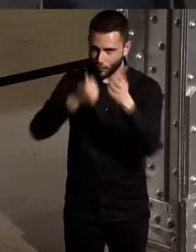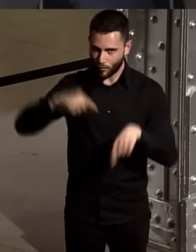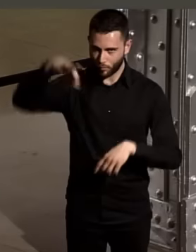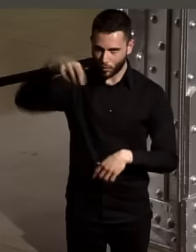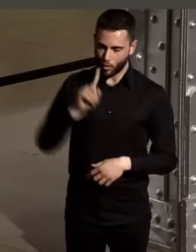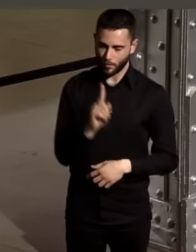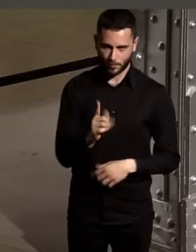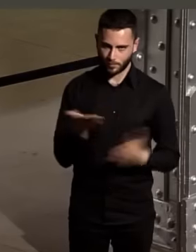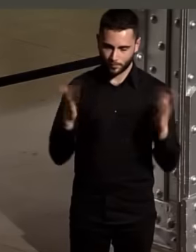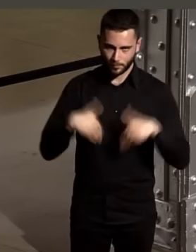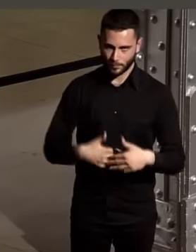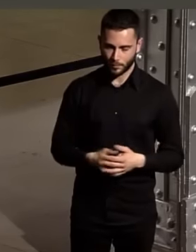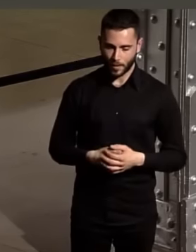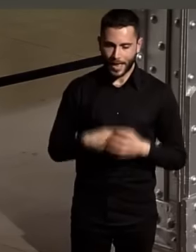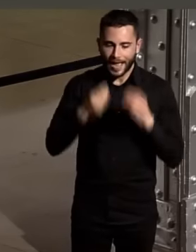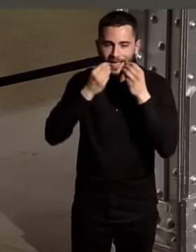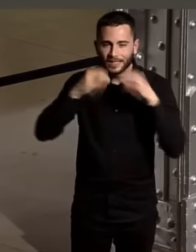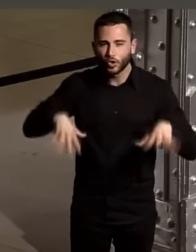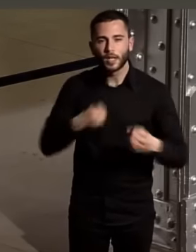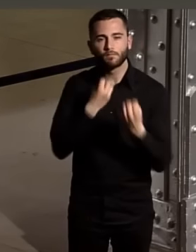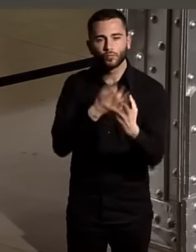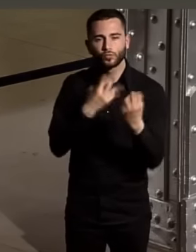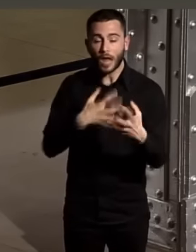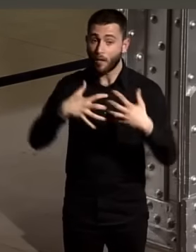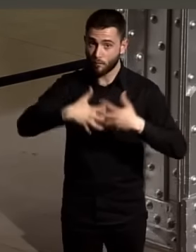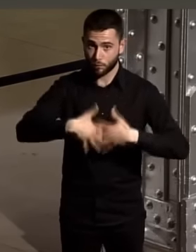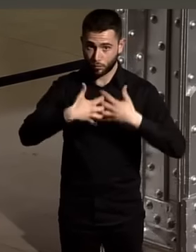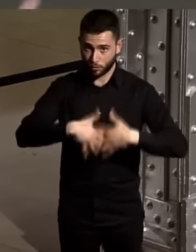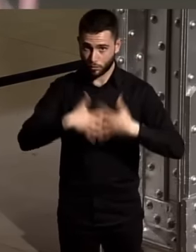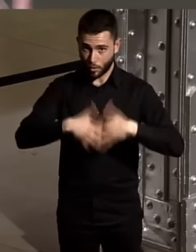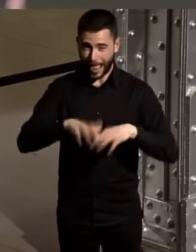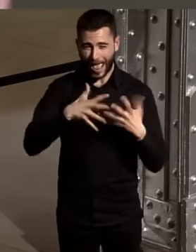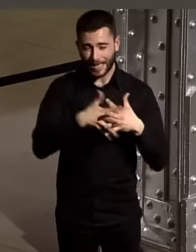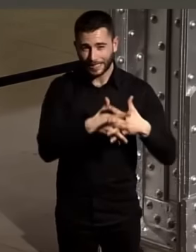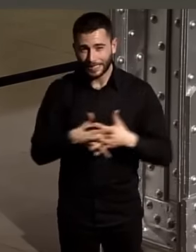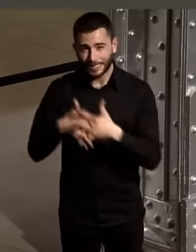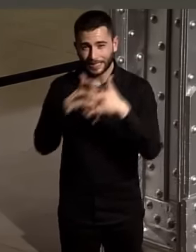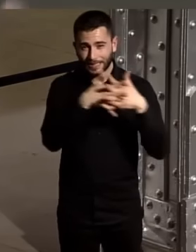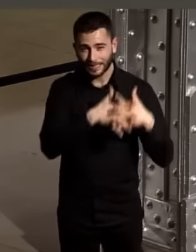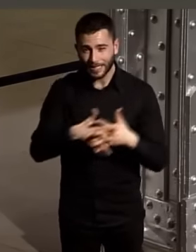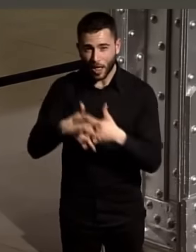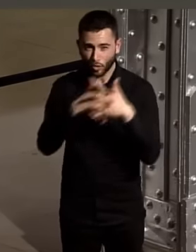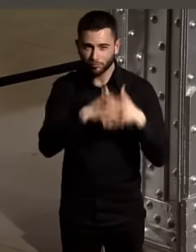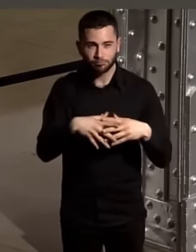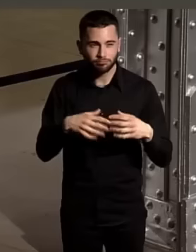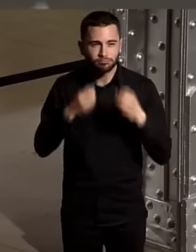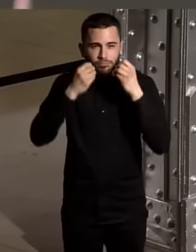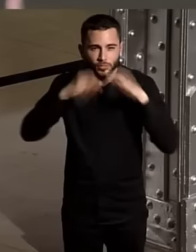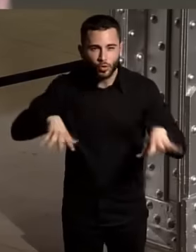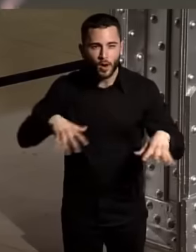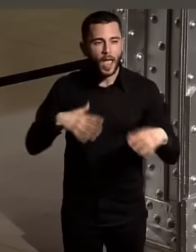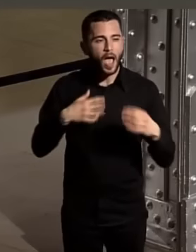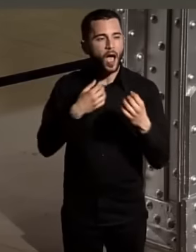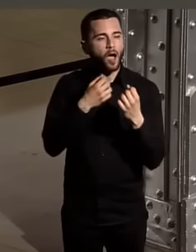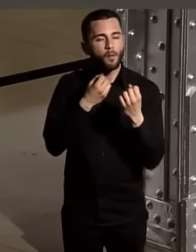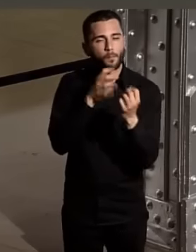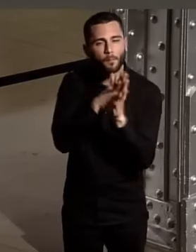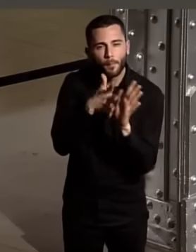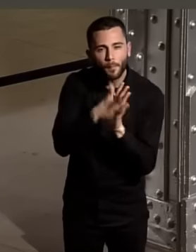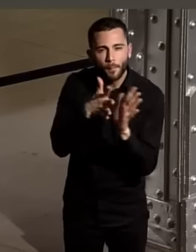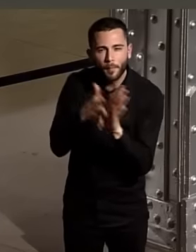El contar historias es algo que funciona o sea en Estados Unidos Plain Story explicas una historia los libros que explican una